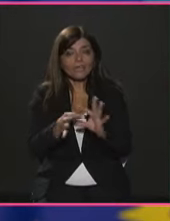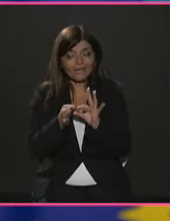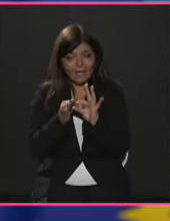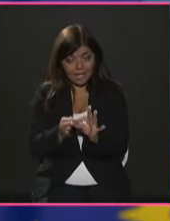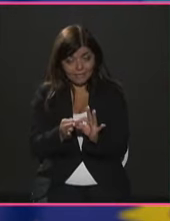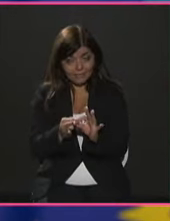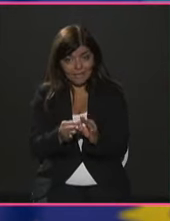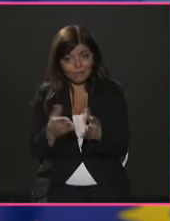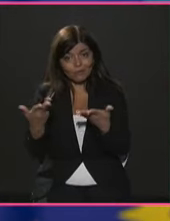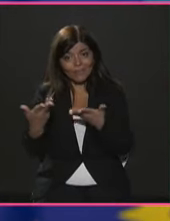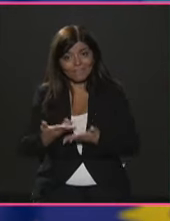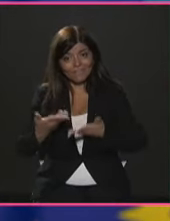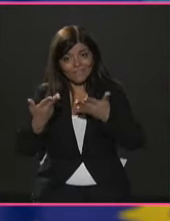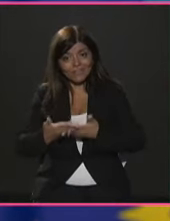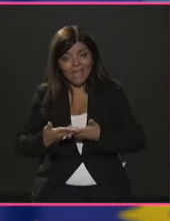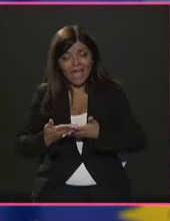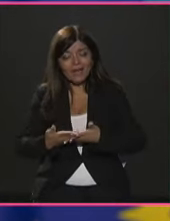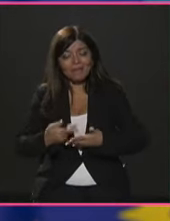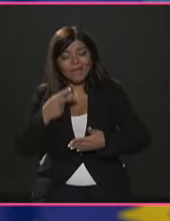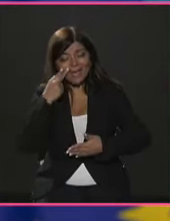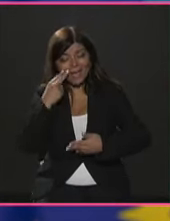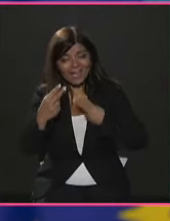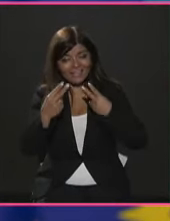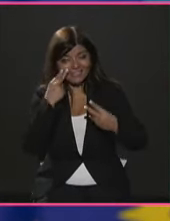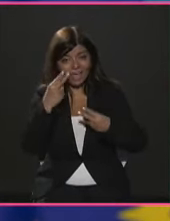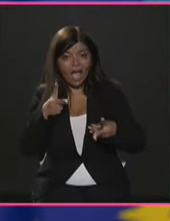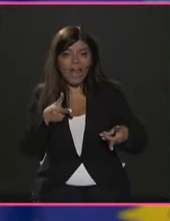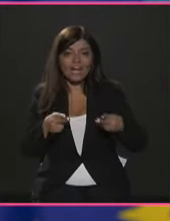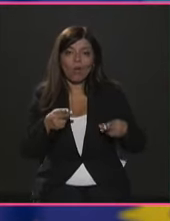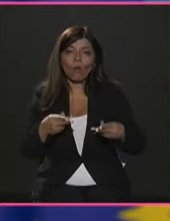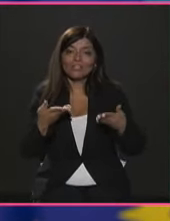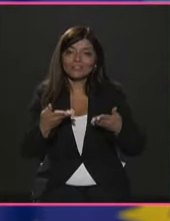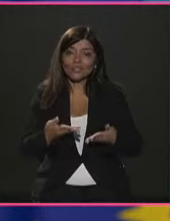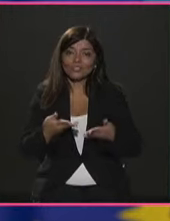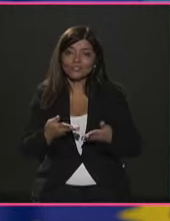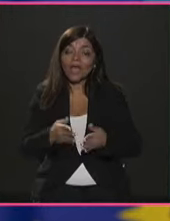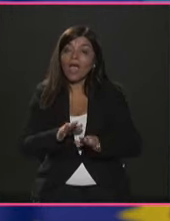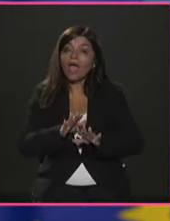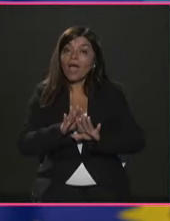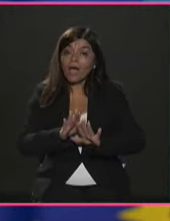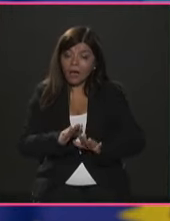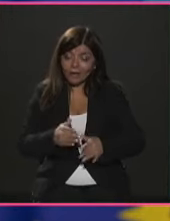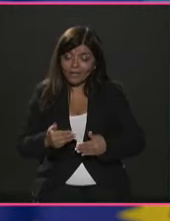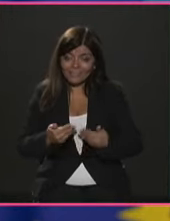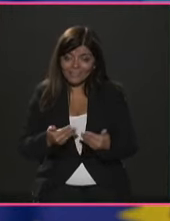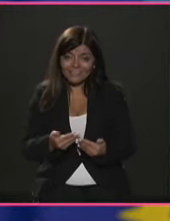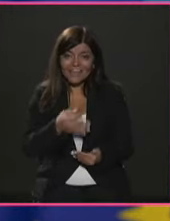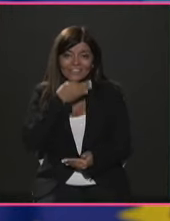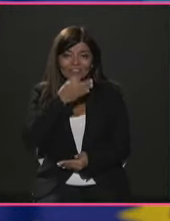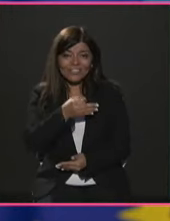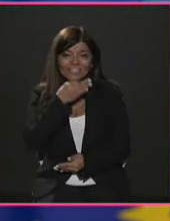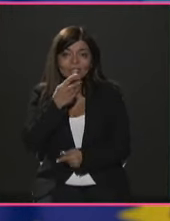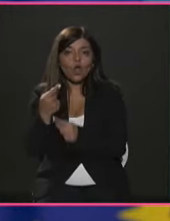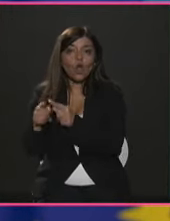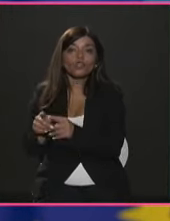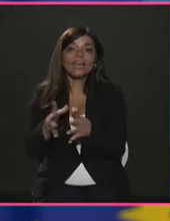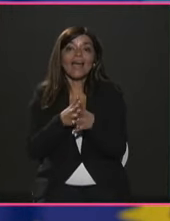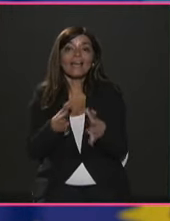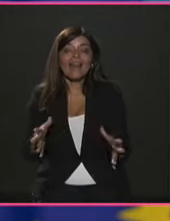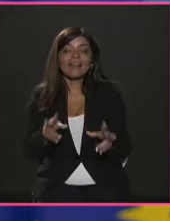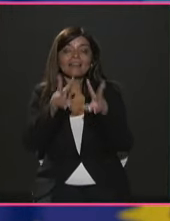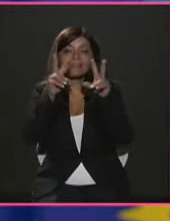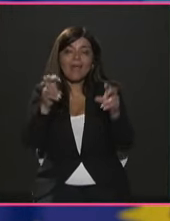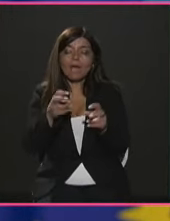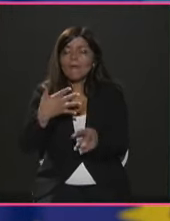por invitarme a asomarme en su sesión inaugural pero no quiero acabar mi intervención sin mencionar otra gran cuestión que